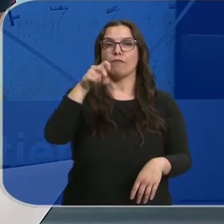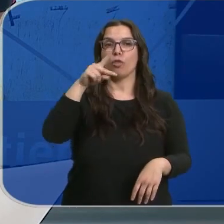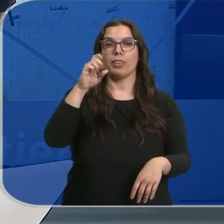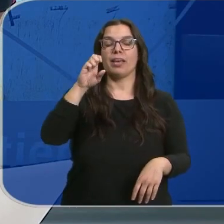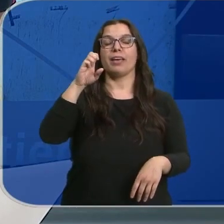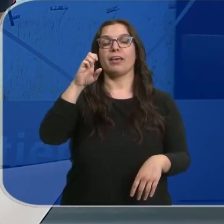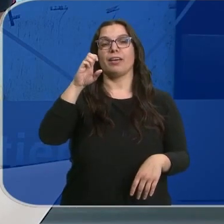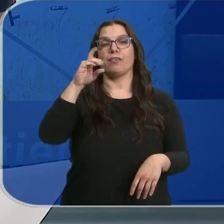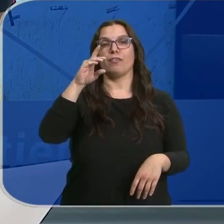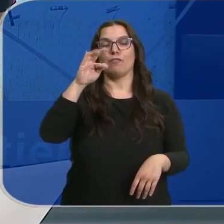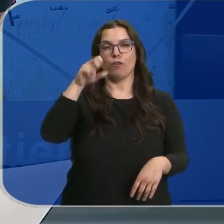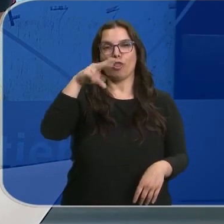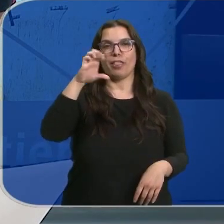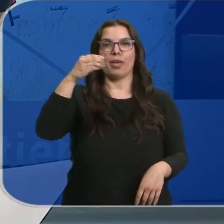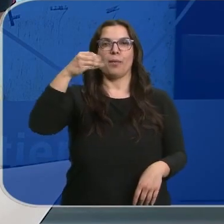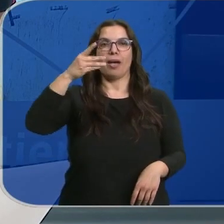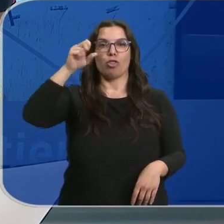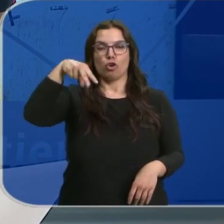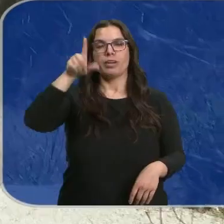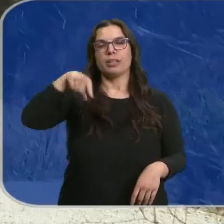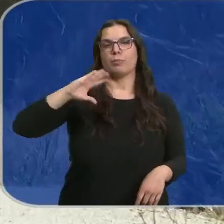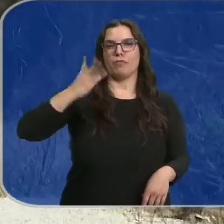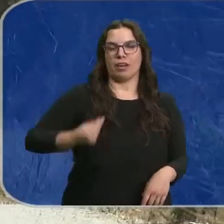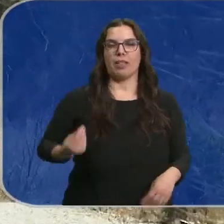Foncebadón y Ponferrada.